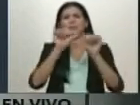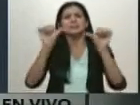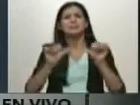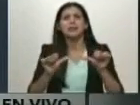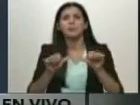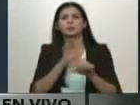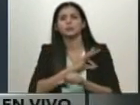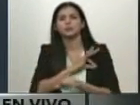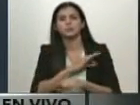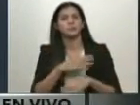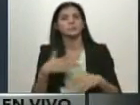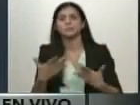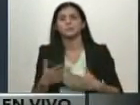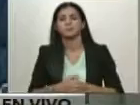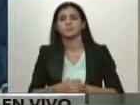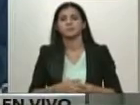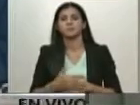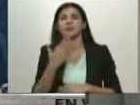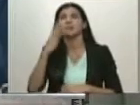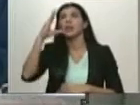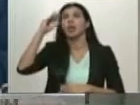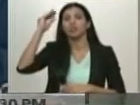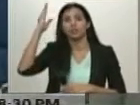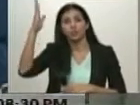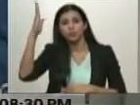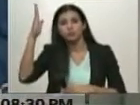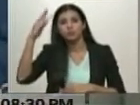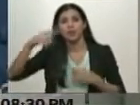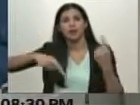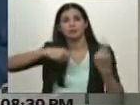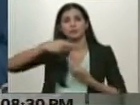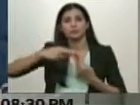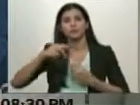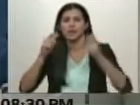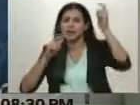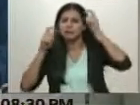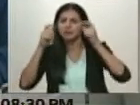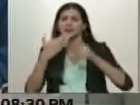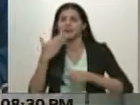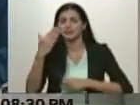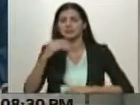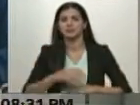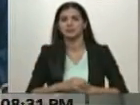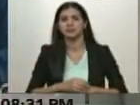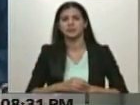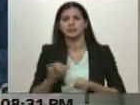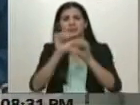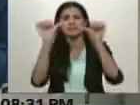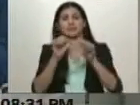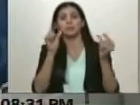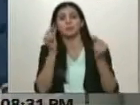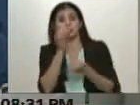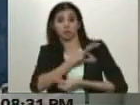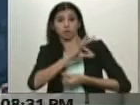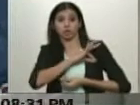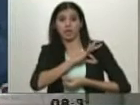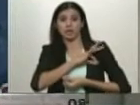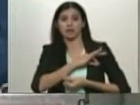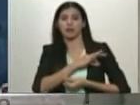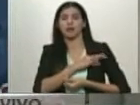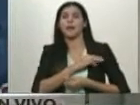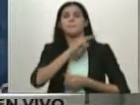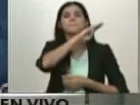social, gracias a Dios, a nuestra revolución, a nuestro comandante Chávez, un sistema social de misiones, grandes misiones,